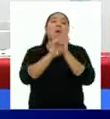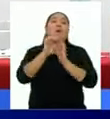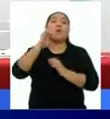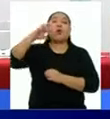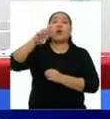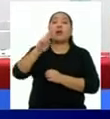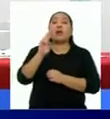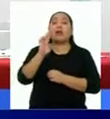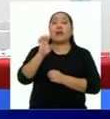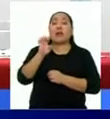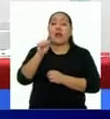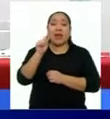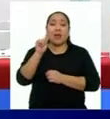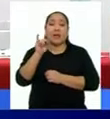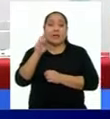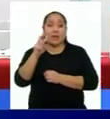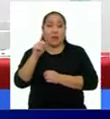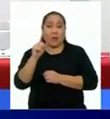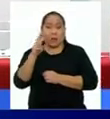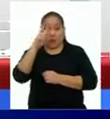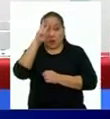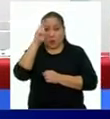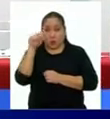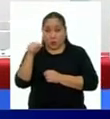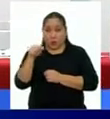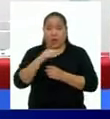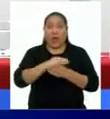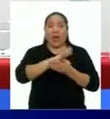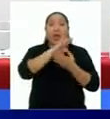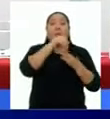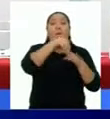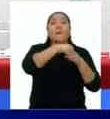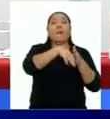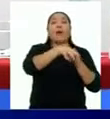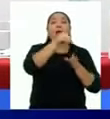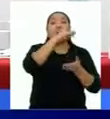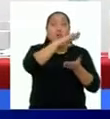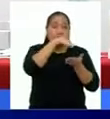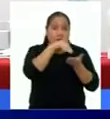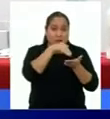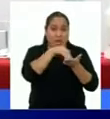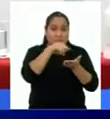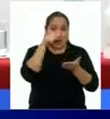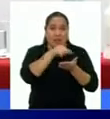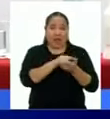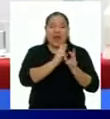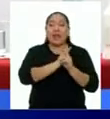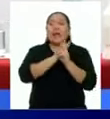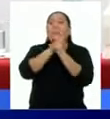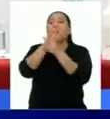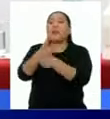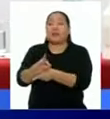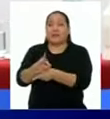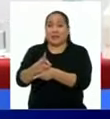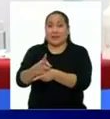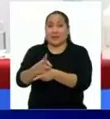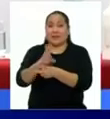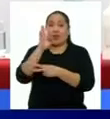ejemplo, el Banco Central de Reserva les presta a los bancos como 60 mil millones de